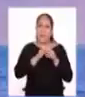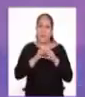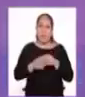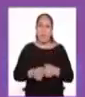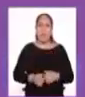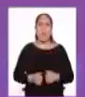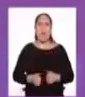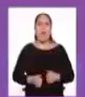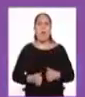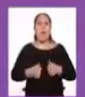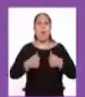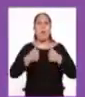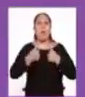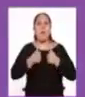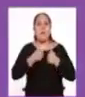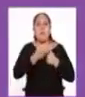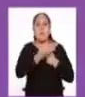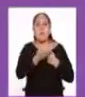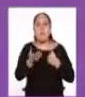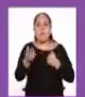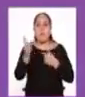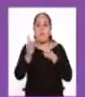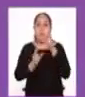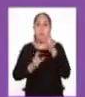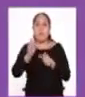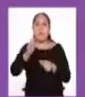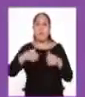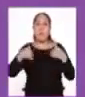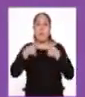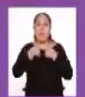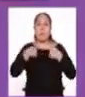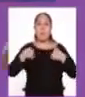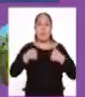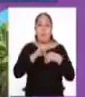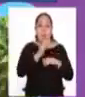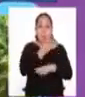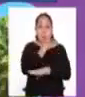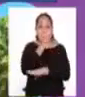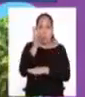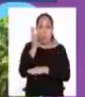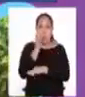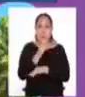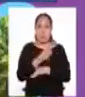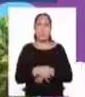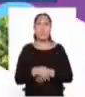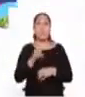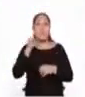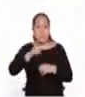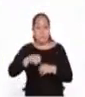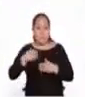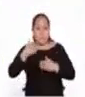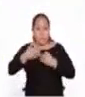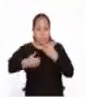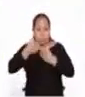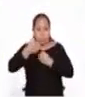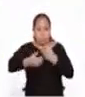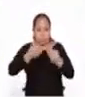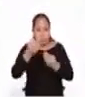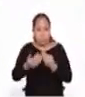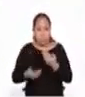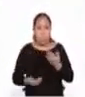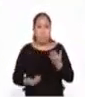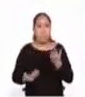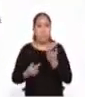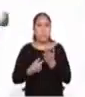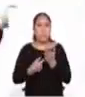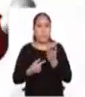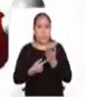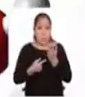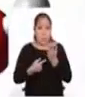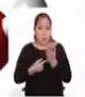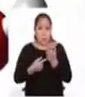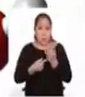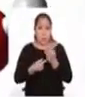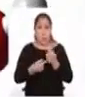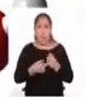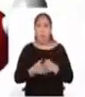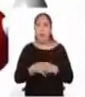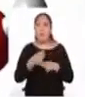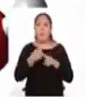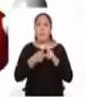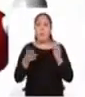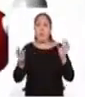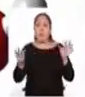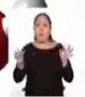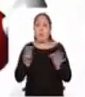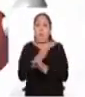existencia de los seres humanos, animales y plantas, que a pesar de los avances científicos, no puede ser repuesta en las